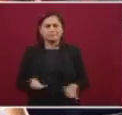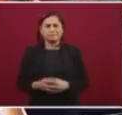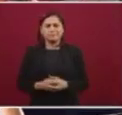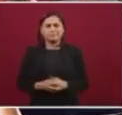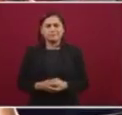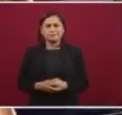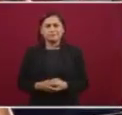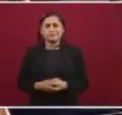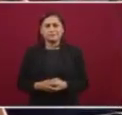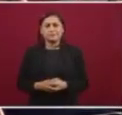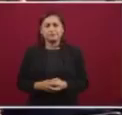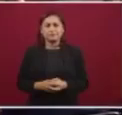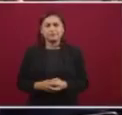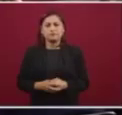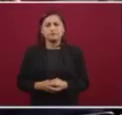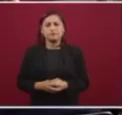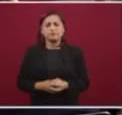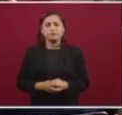¿Los gobernadores